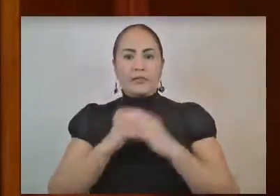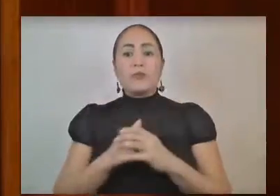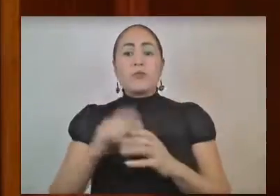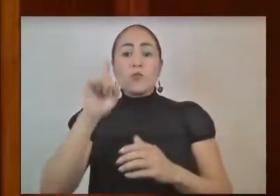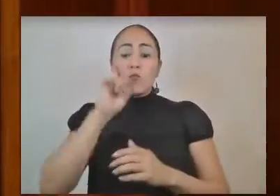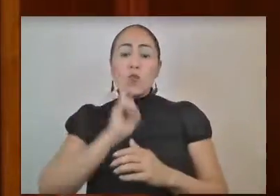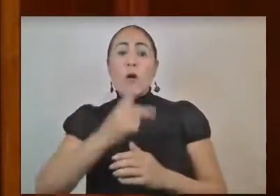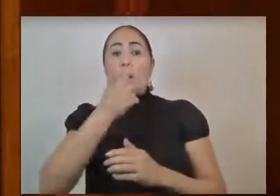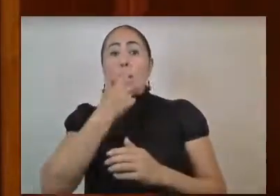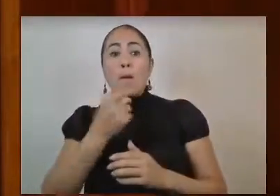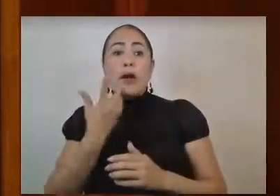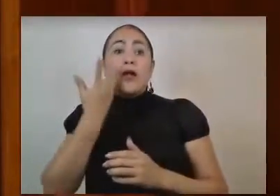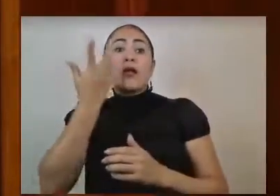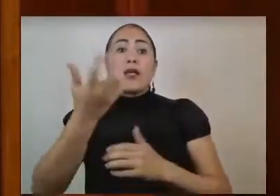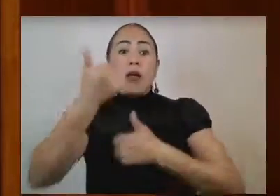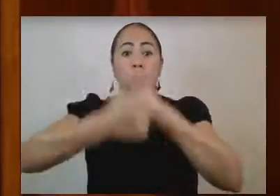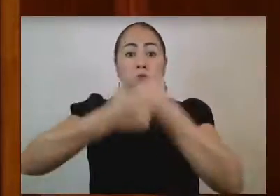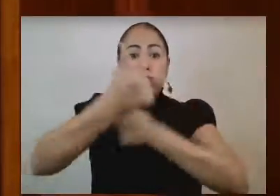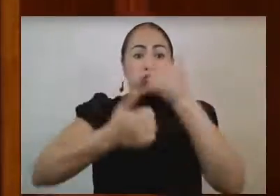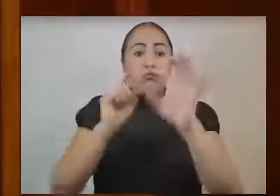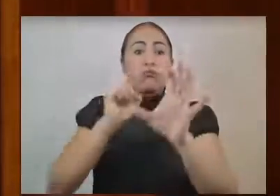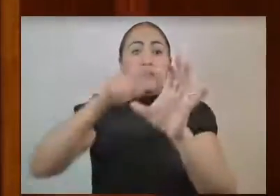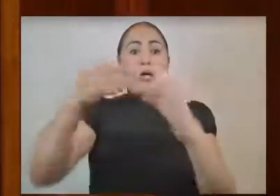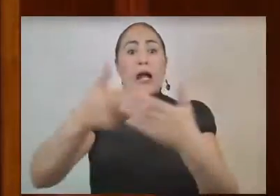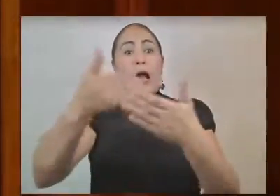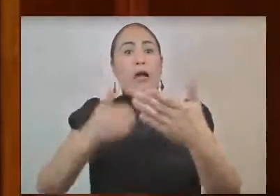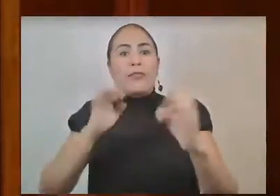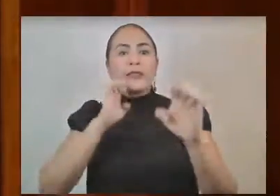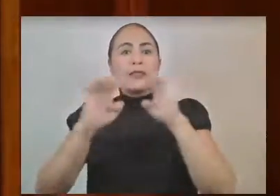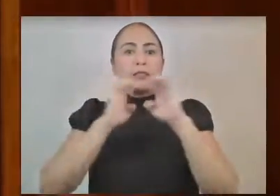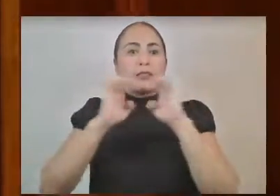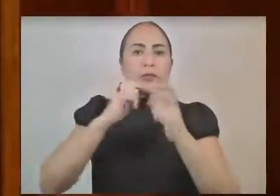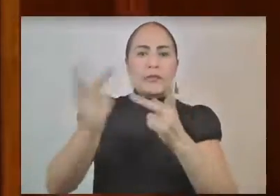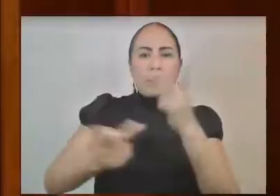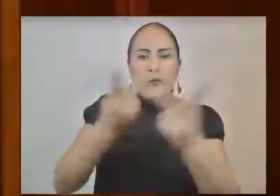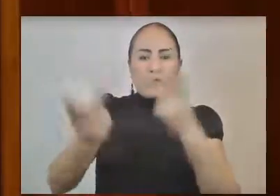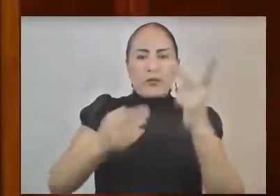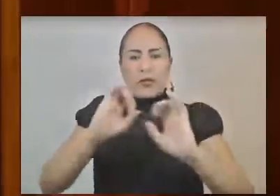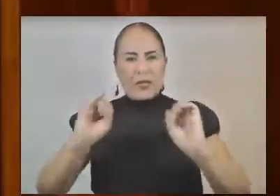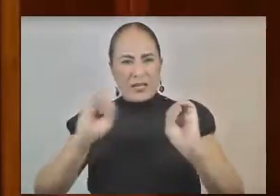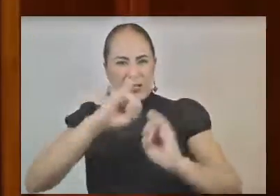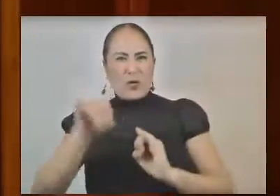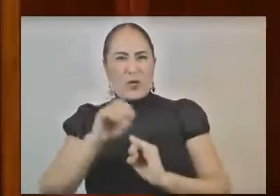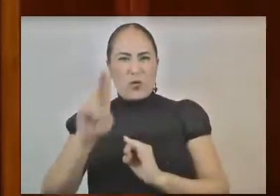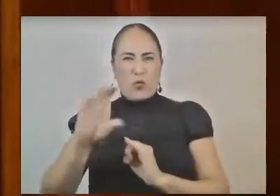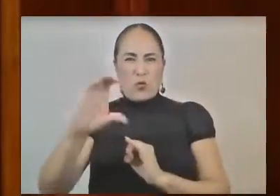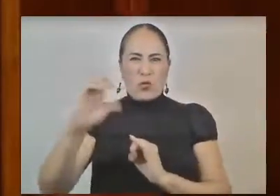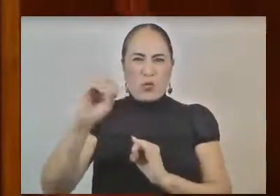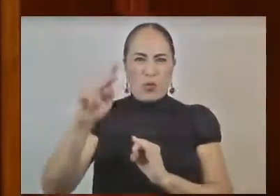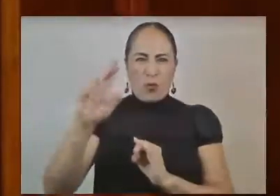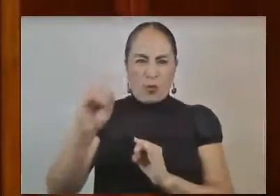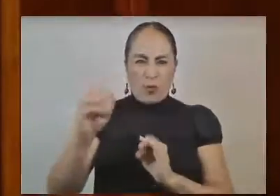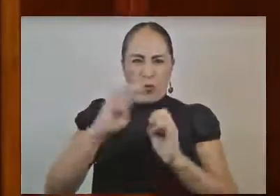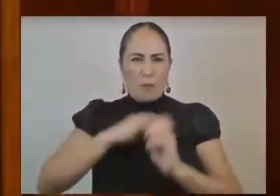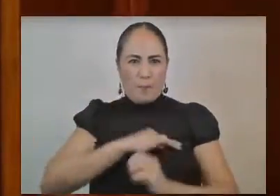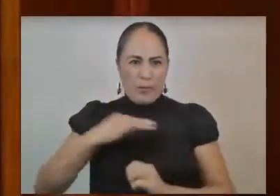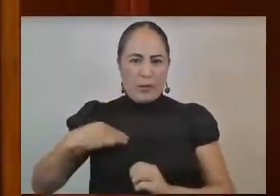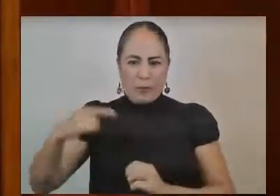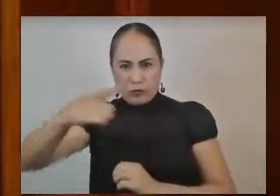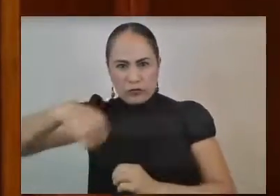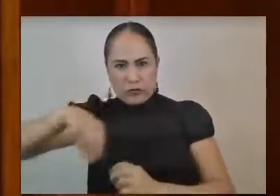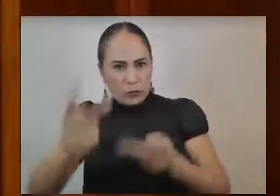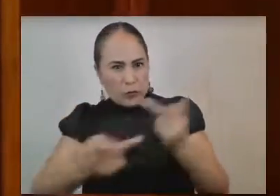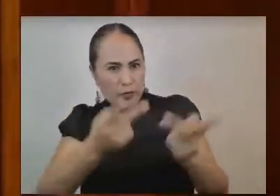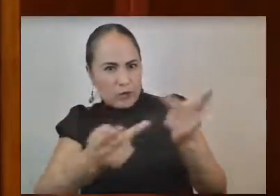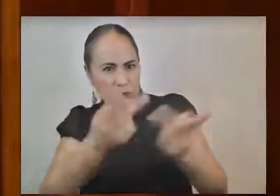aspirantes fueron convocados a entrevista por integrantes de la Junta de Coordinación Política para que se presenten y hagan una